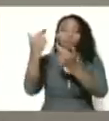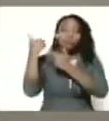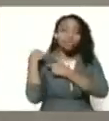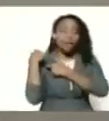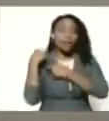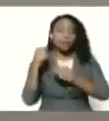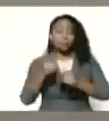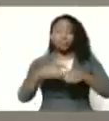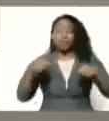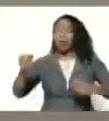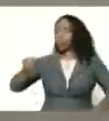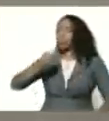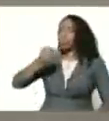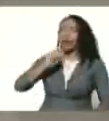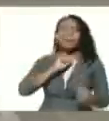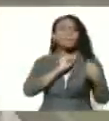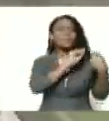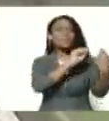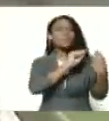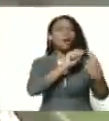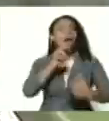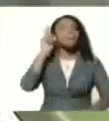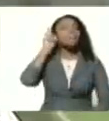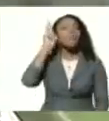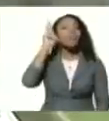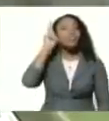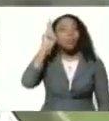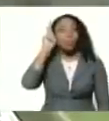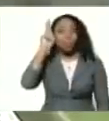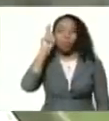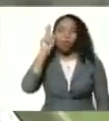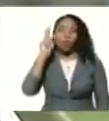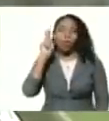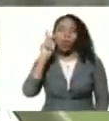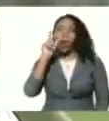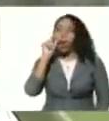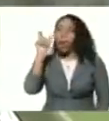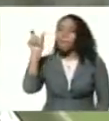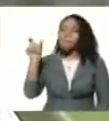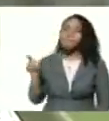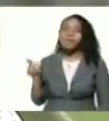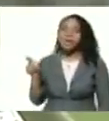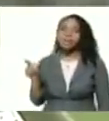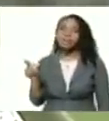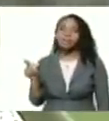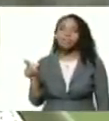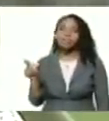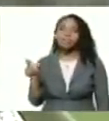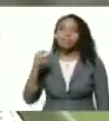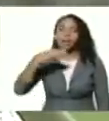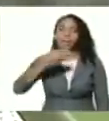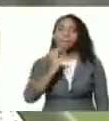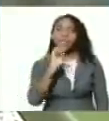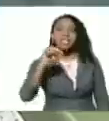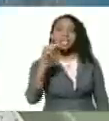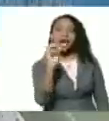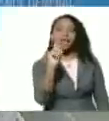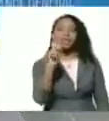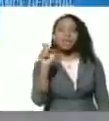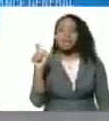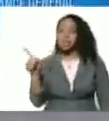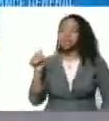tremenda entrevista a el profesor Eduardo Piñate. Buena.